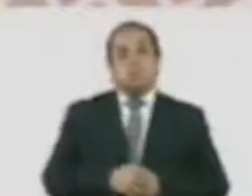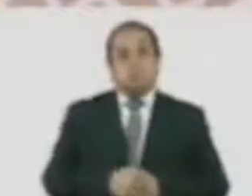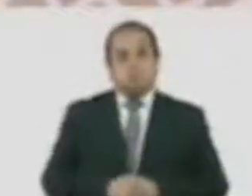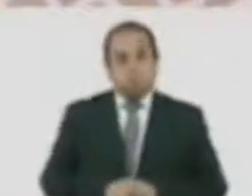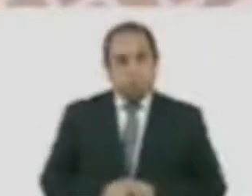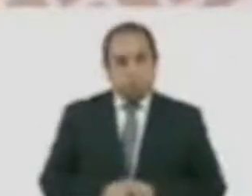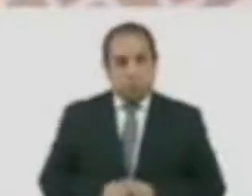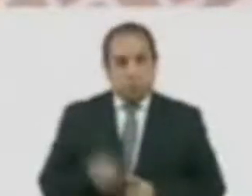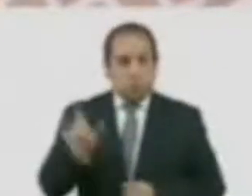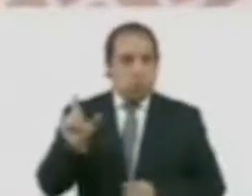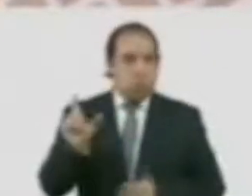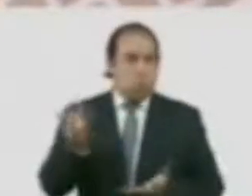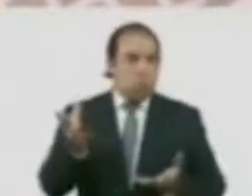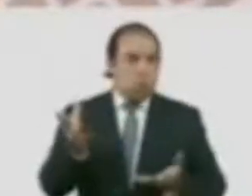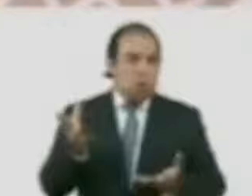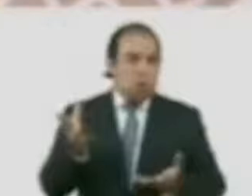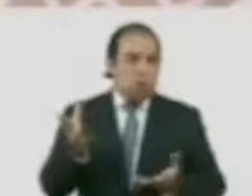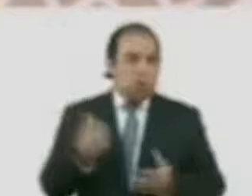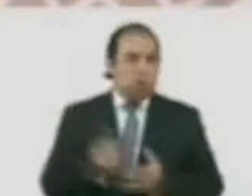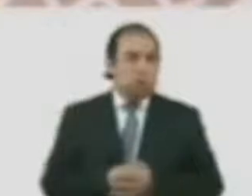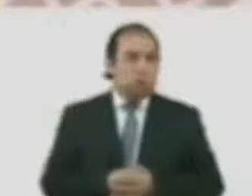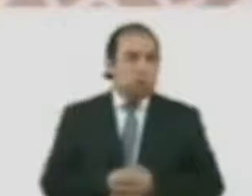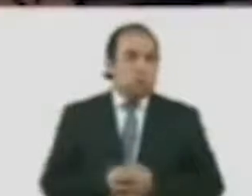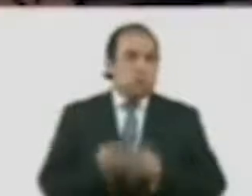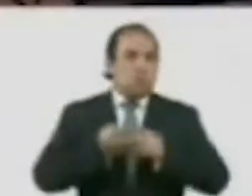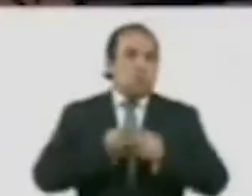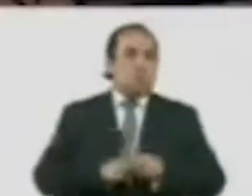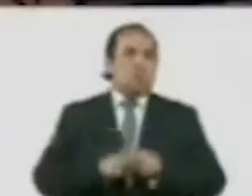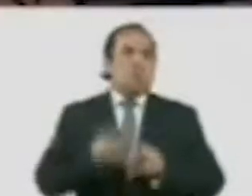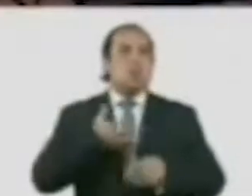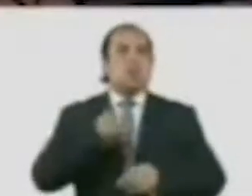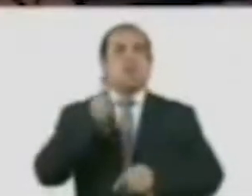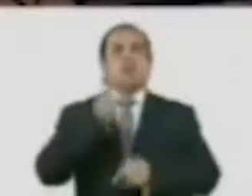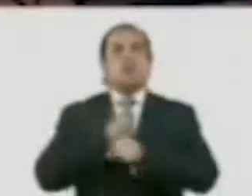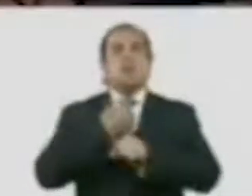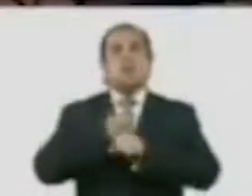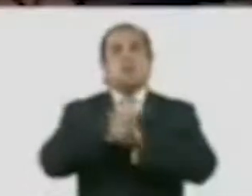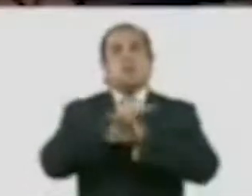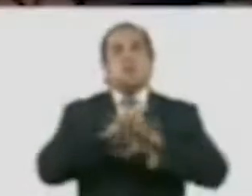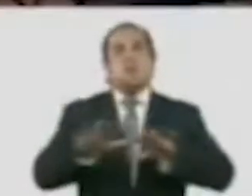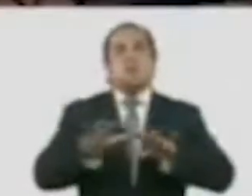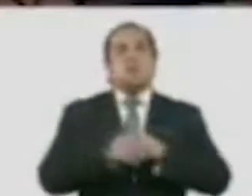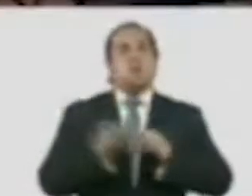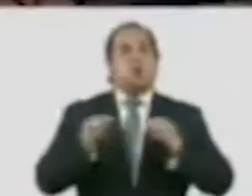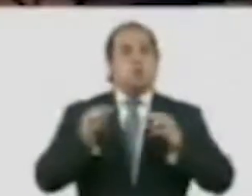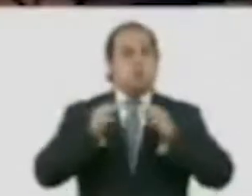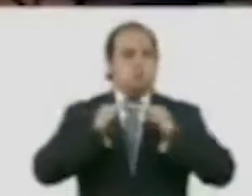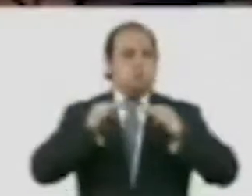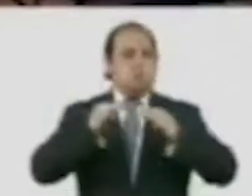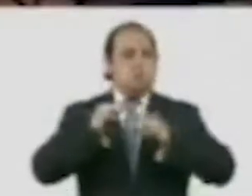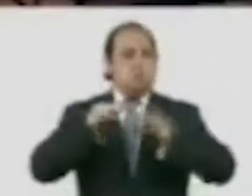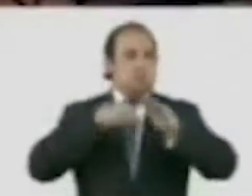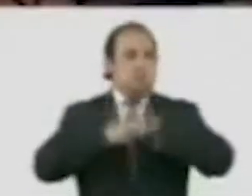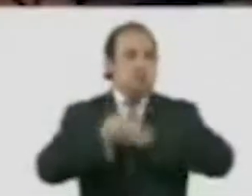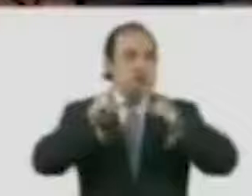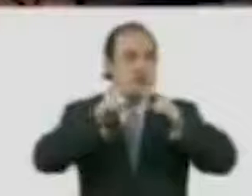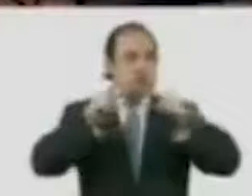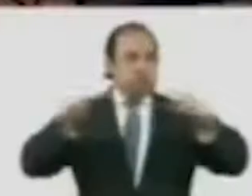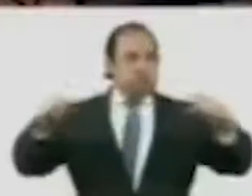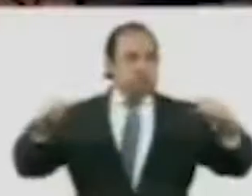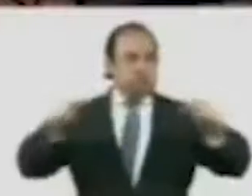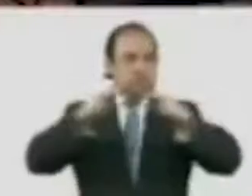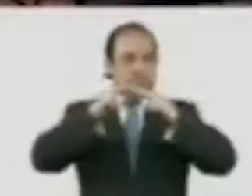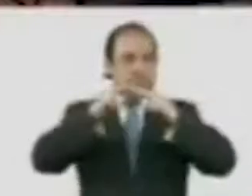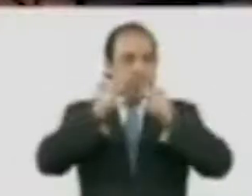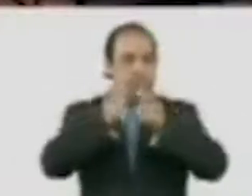que se comienza a desarrollar el tercer reporte, porque, entre otras cosas, aparece un abogado que ha litigado